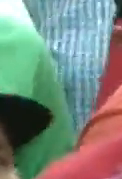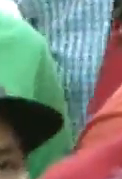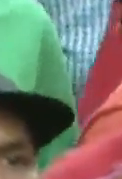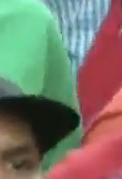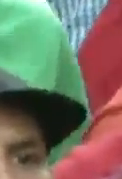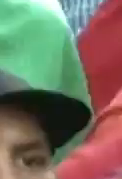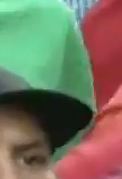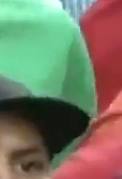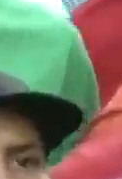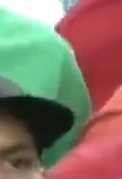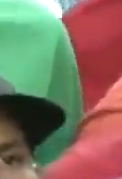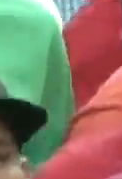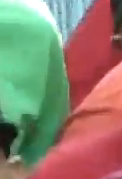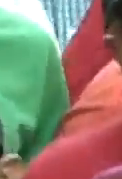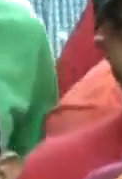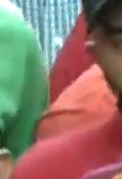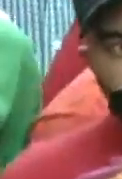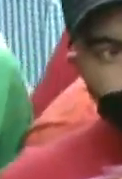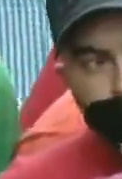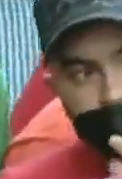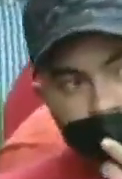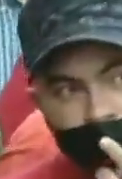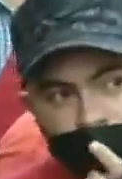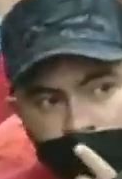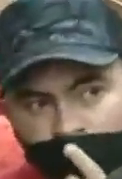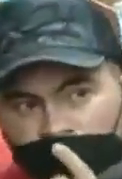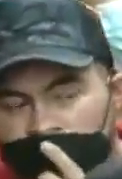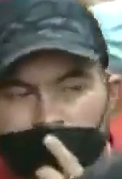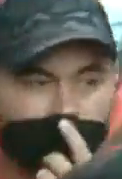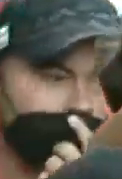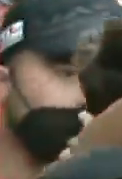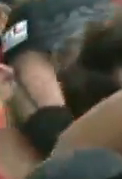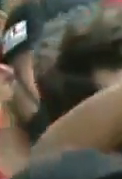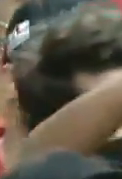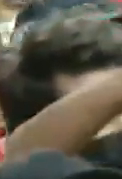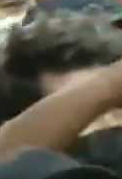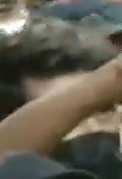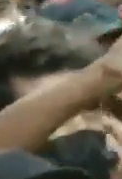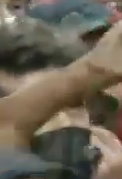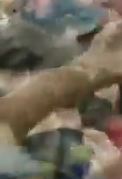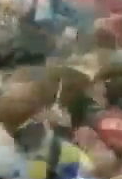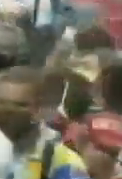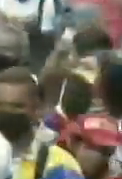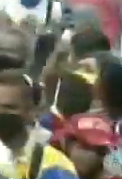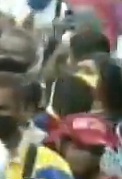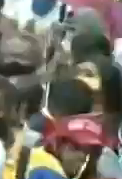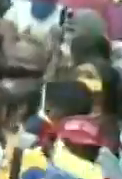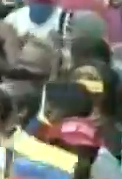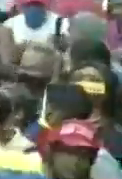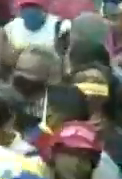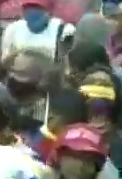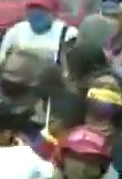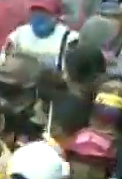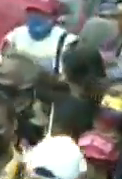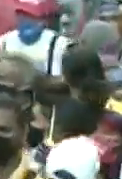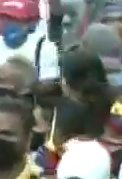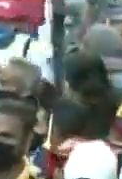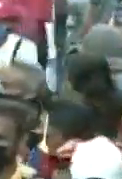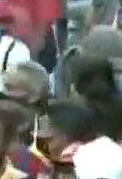de 14 kilómetros que partió desde el Muro de Petare hasta el casco central de la ciudad de